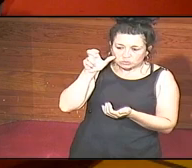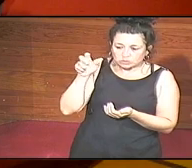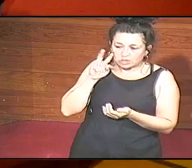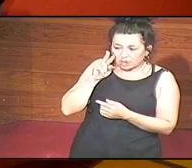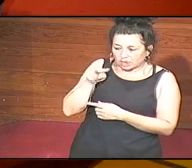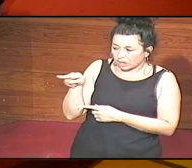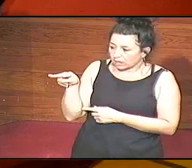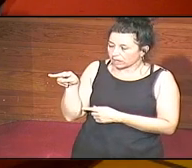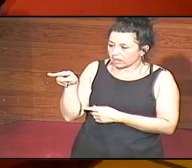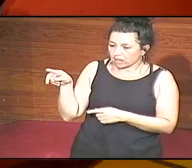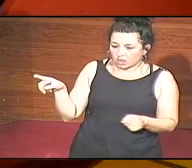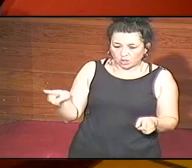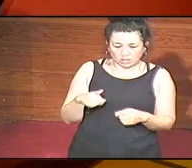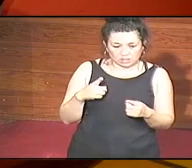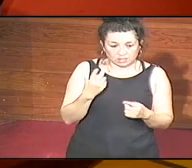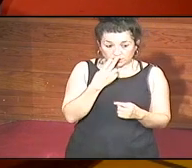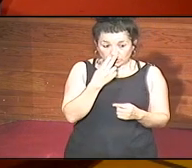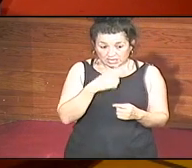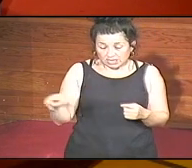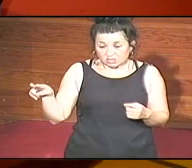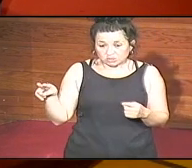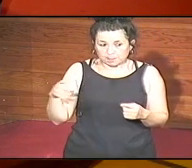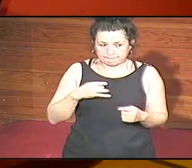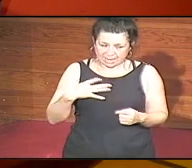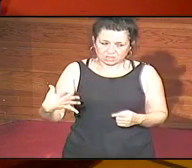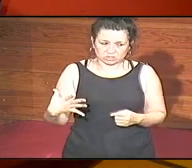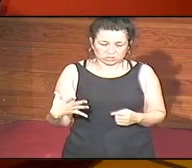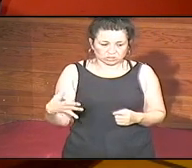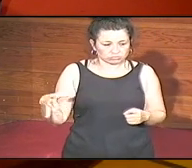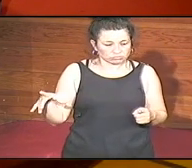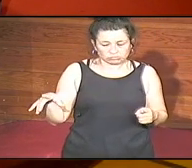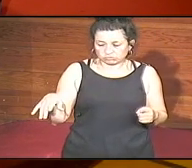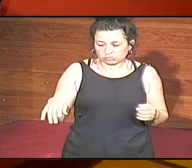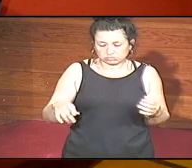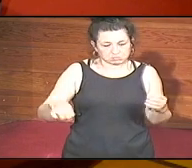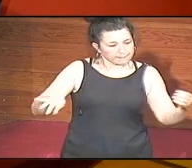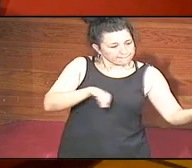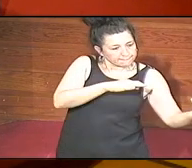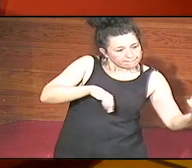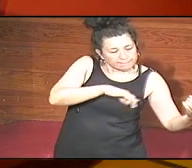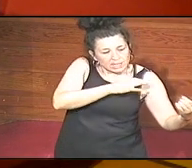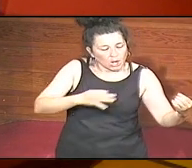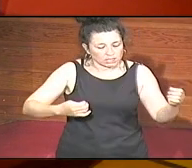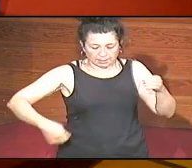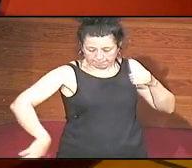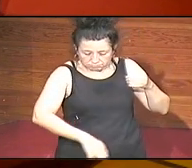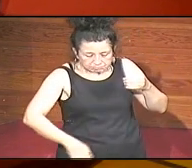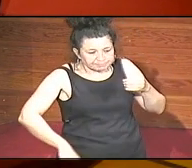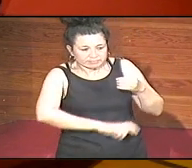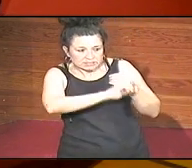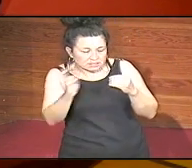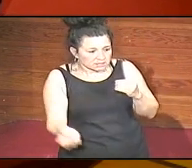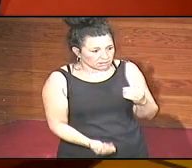estaban unos chavales blancos tocando violines violonchelos y demás y dijo